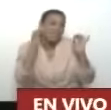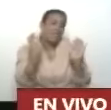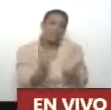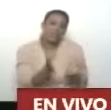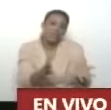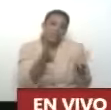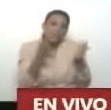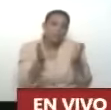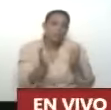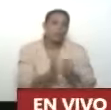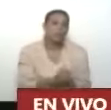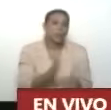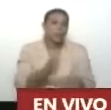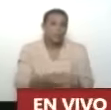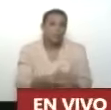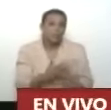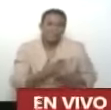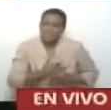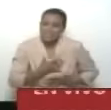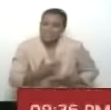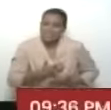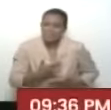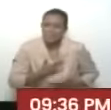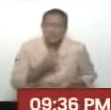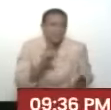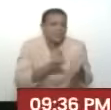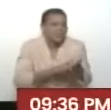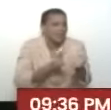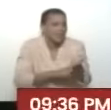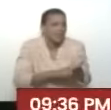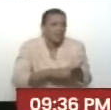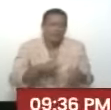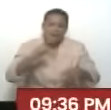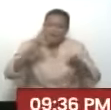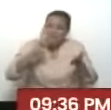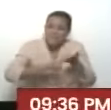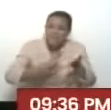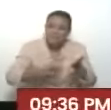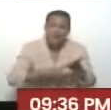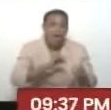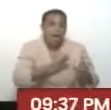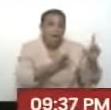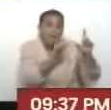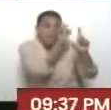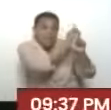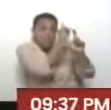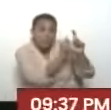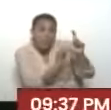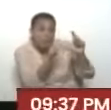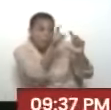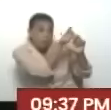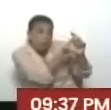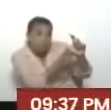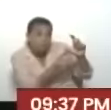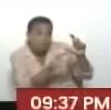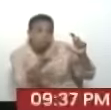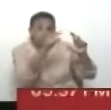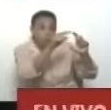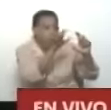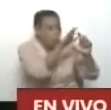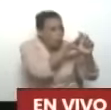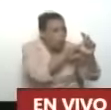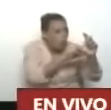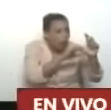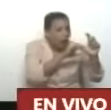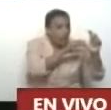verdad, porque lo hicimos con el mayor sentimiento. Somos del Zulia a todo el país, recorriendo todo el